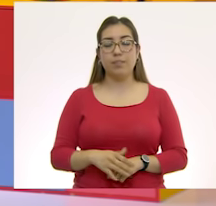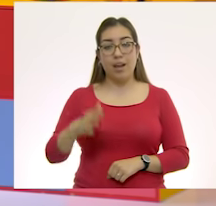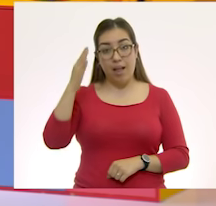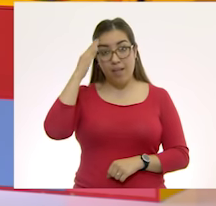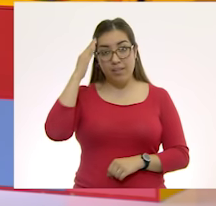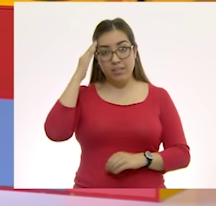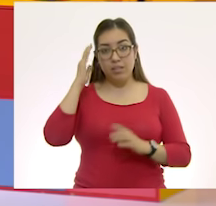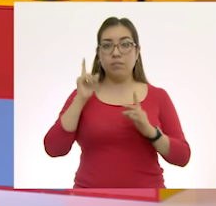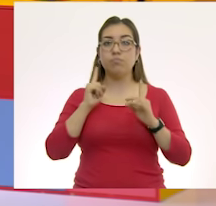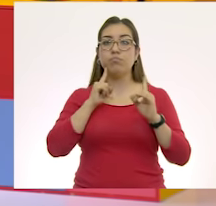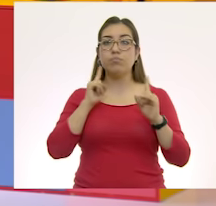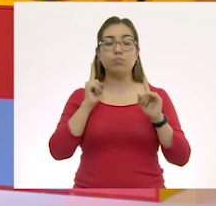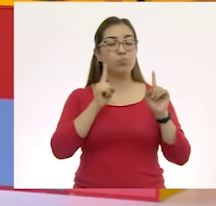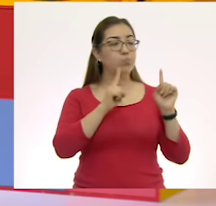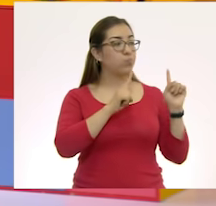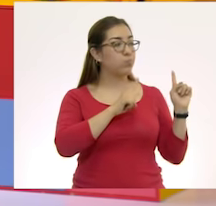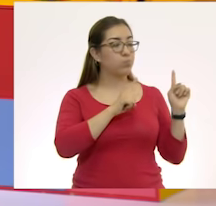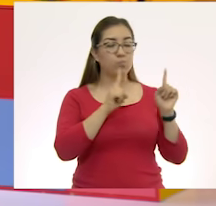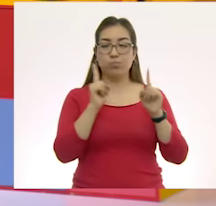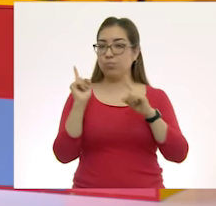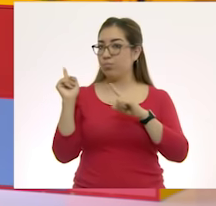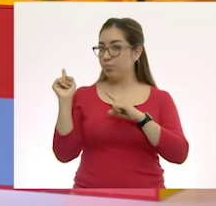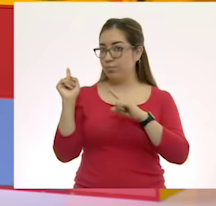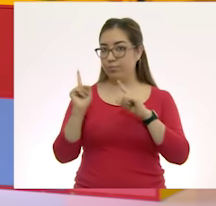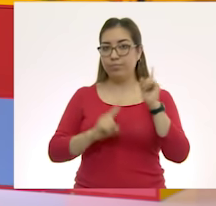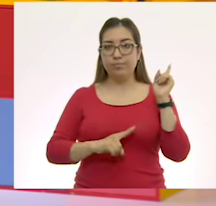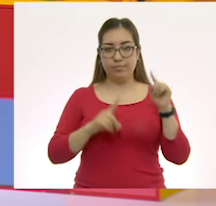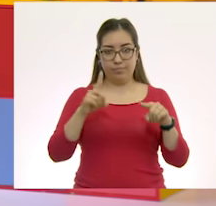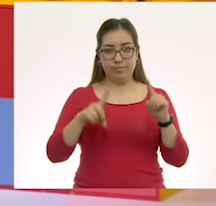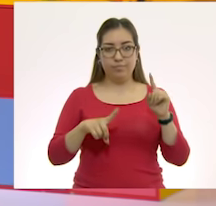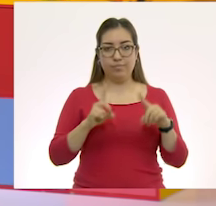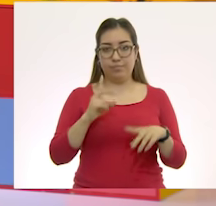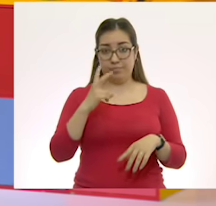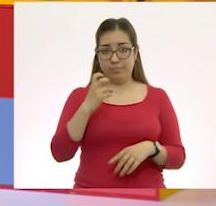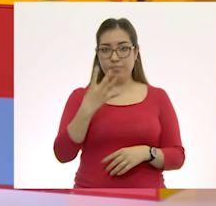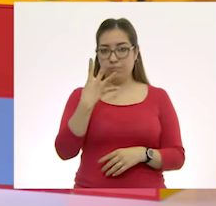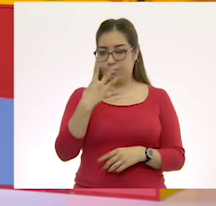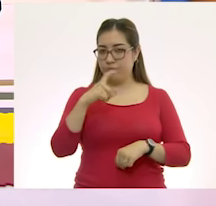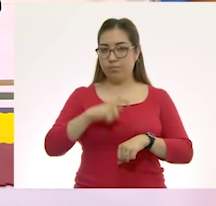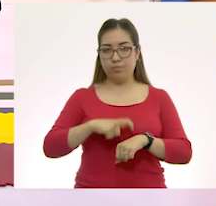cabeza hacia un costado a la derecha. Y marcamos cuatro tiempos.